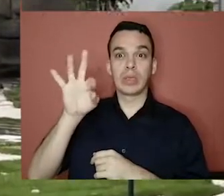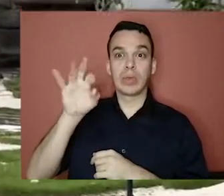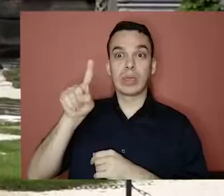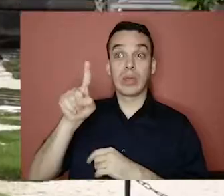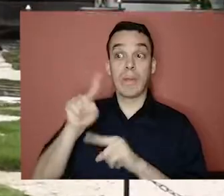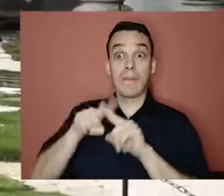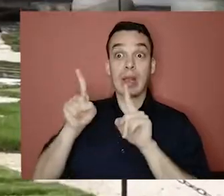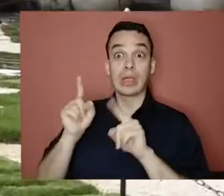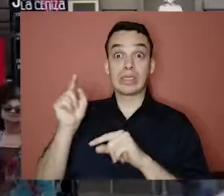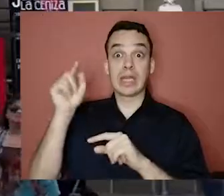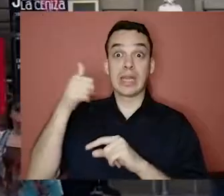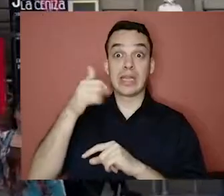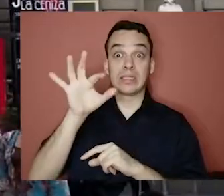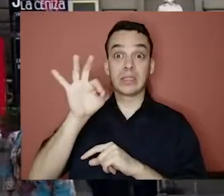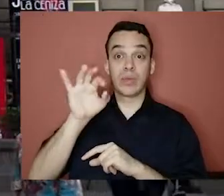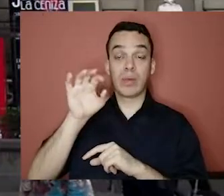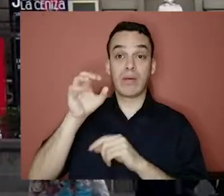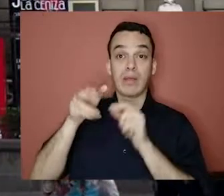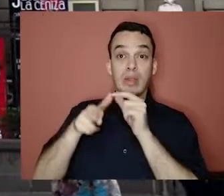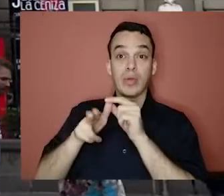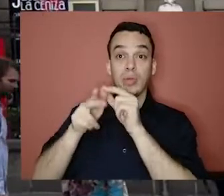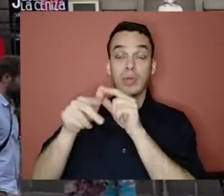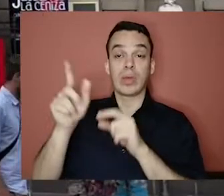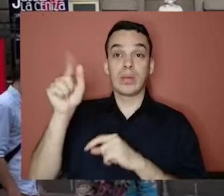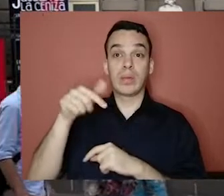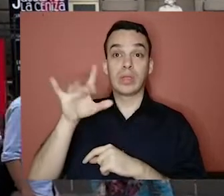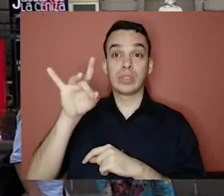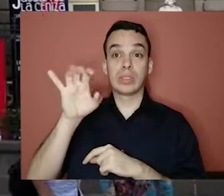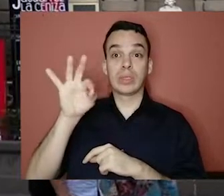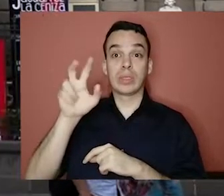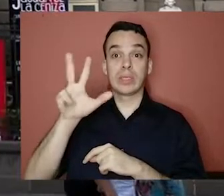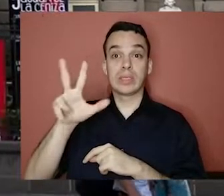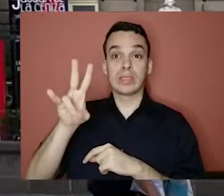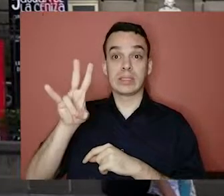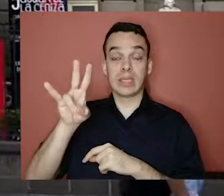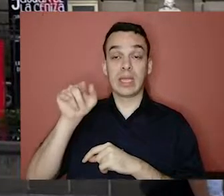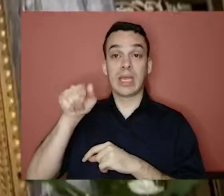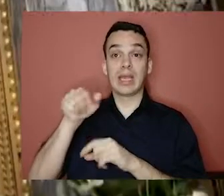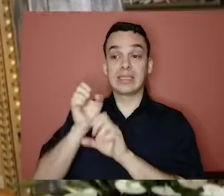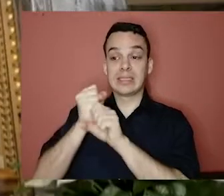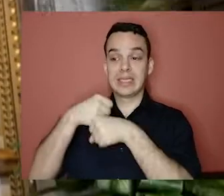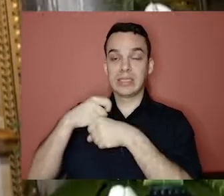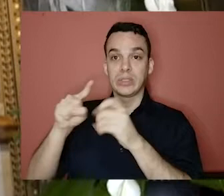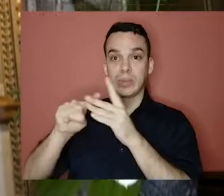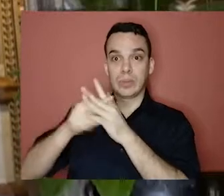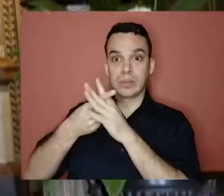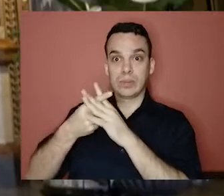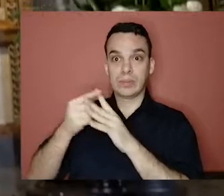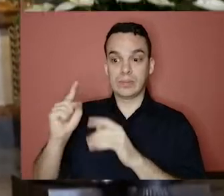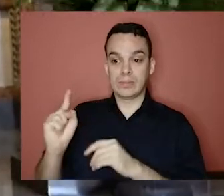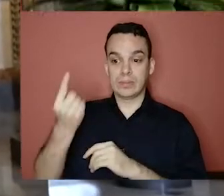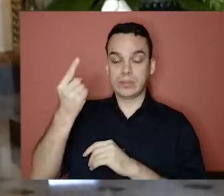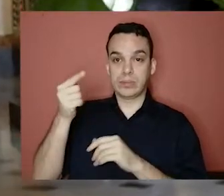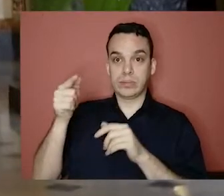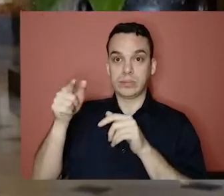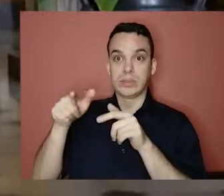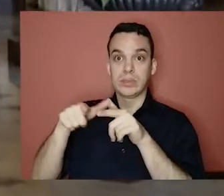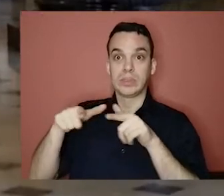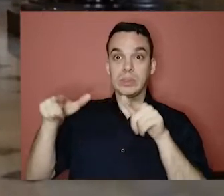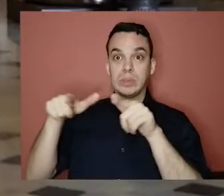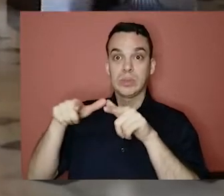en 1891, pero fue hasta el 19 de octubre de 1897 que tuvo lugar su inauguración